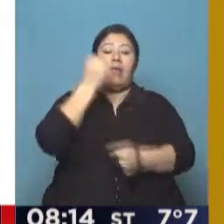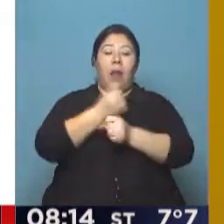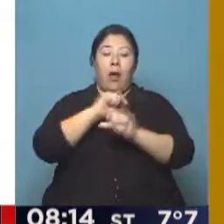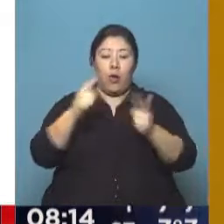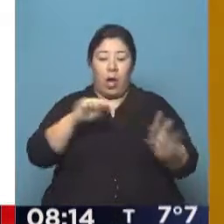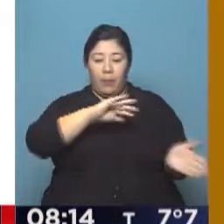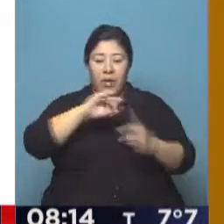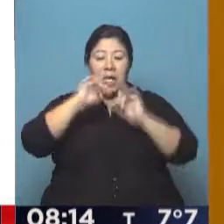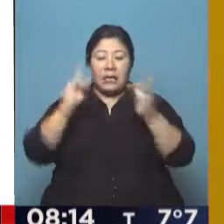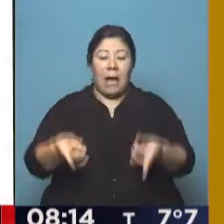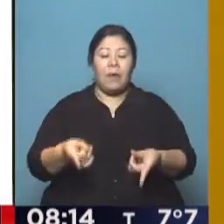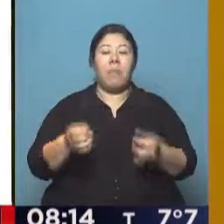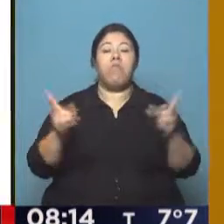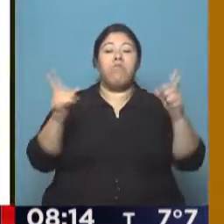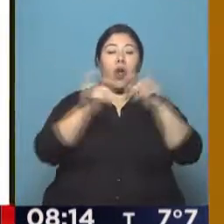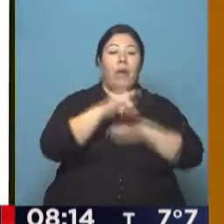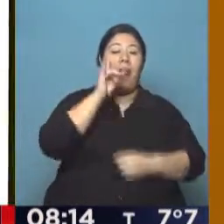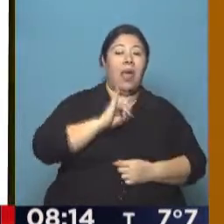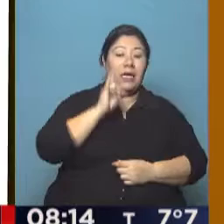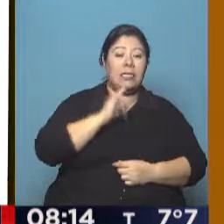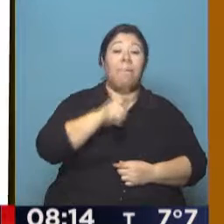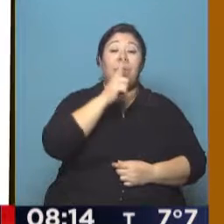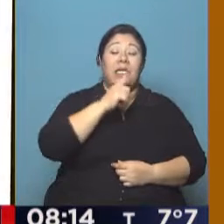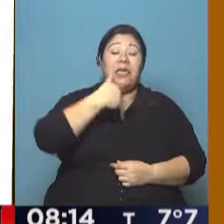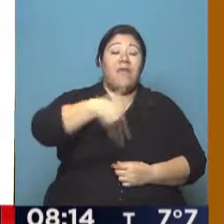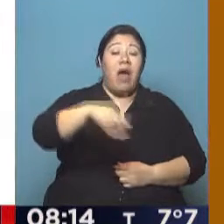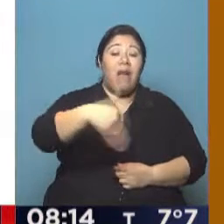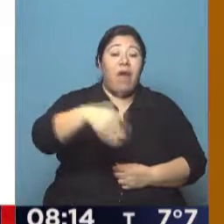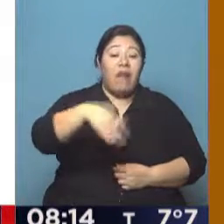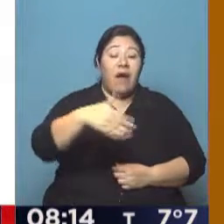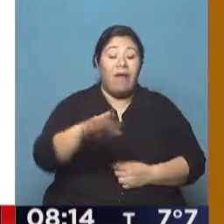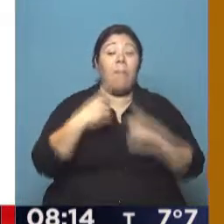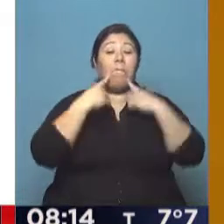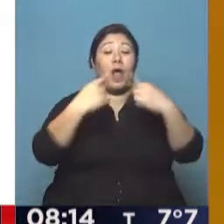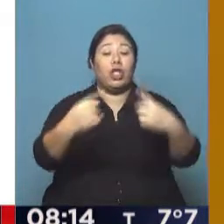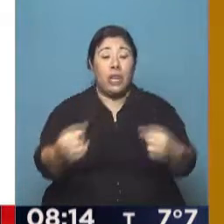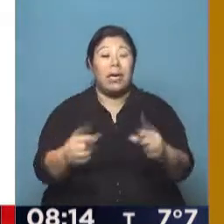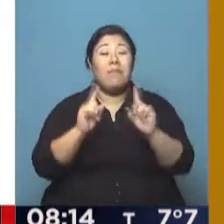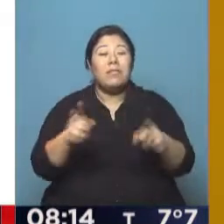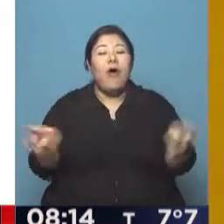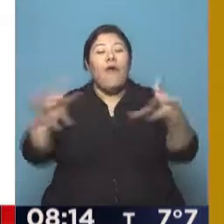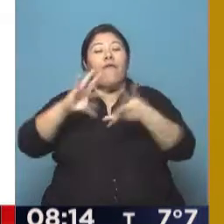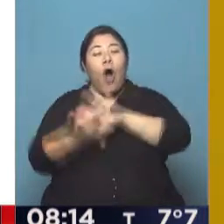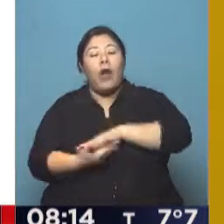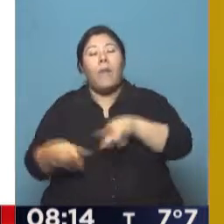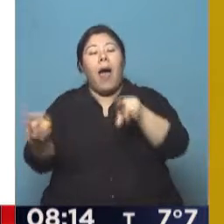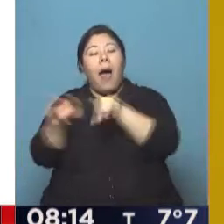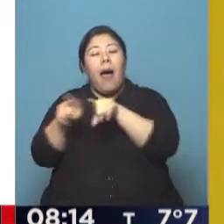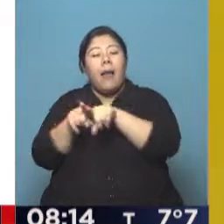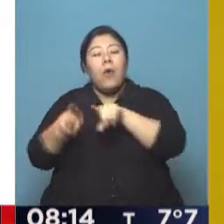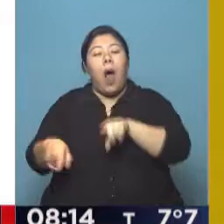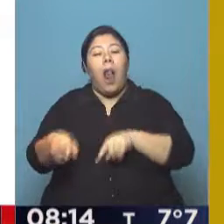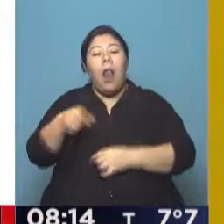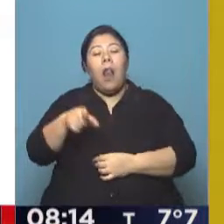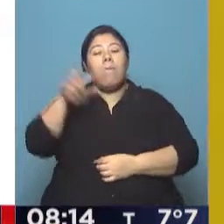una medida próxima también, como hicieron los productores rionegrinos, de repartir leche. Hay escasez de manteca y puede haber escasez, en